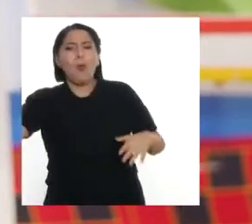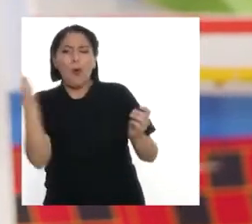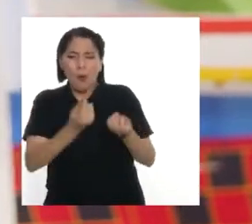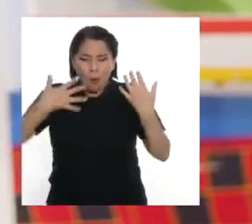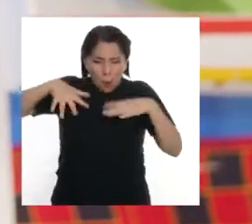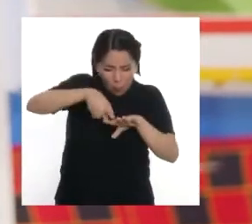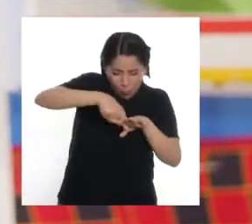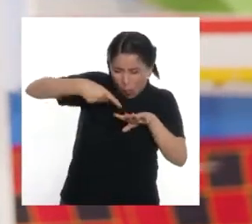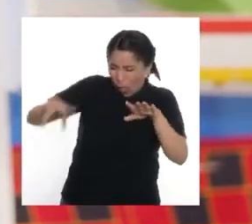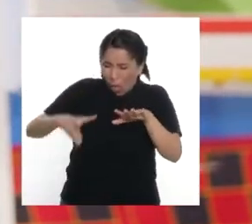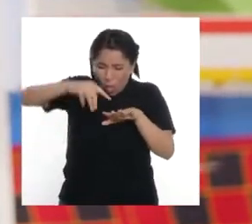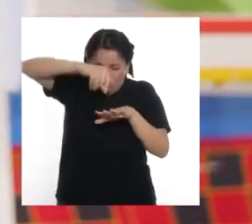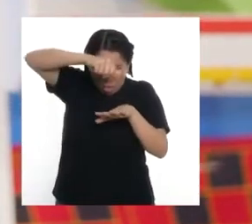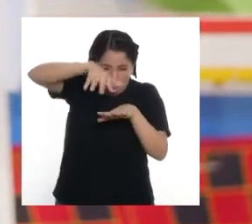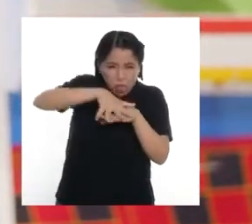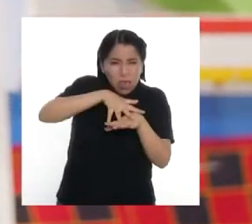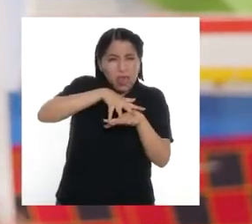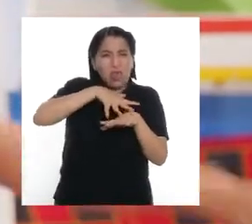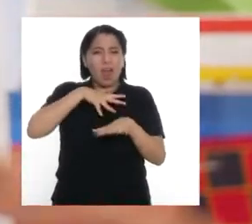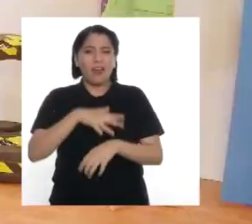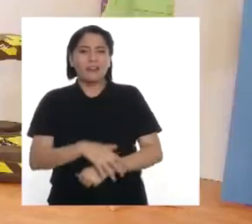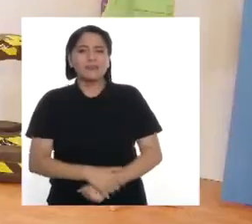se nos mete arena en la sandalia.